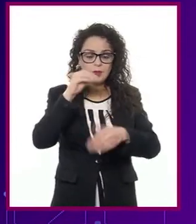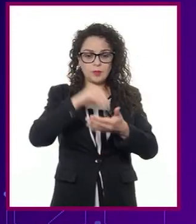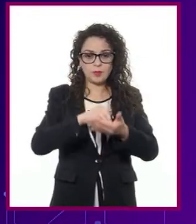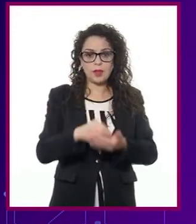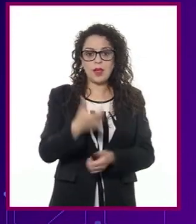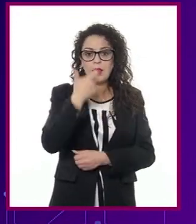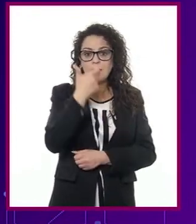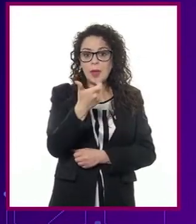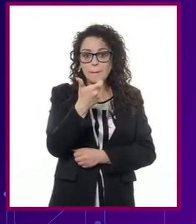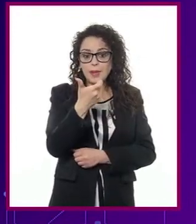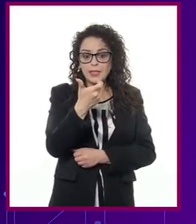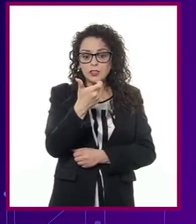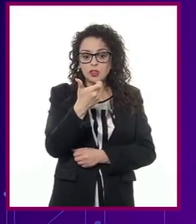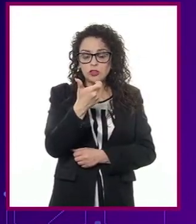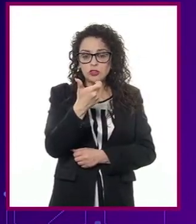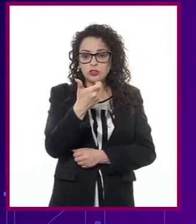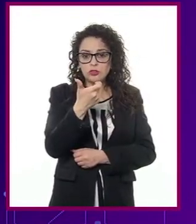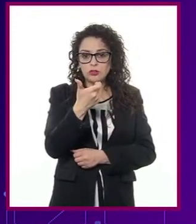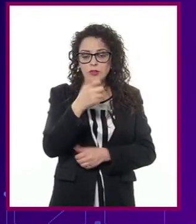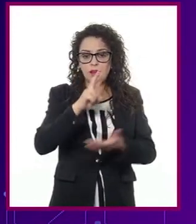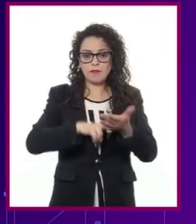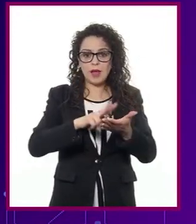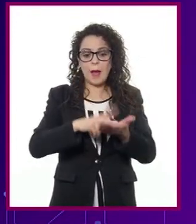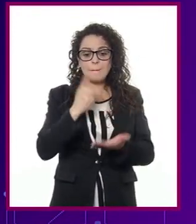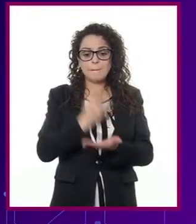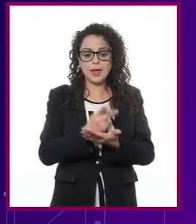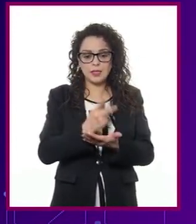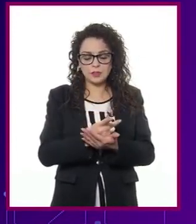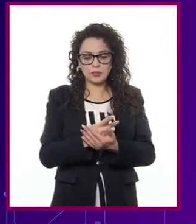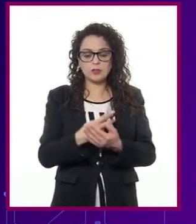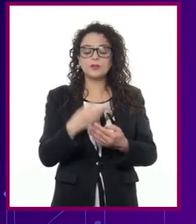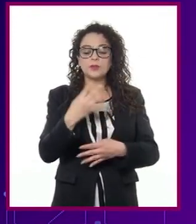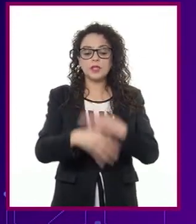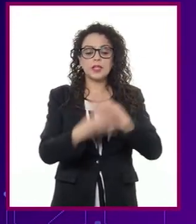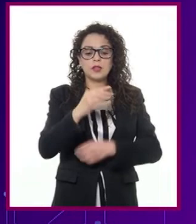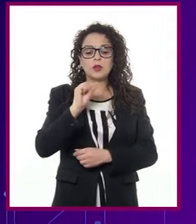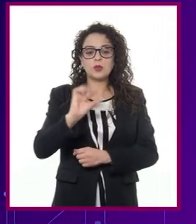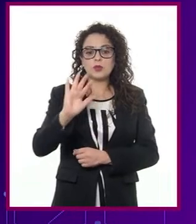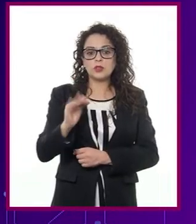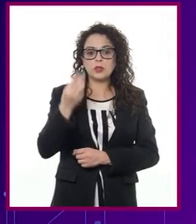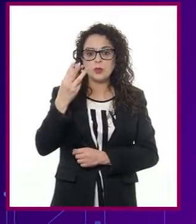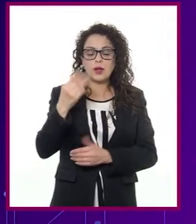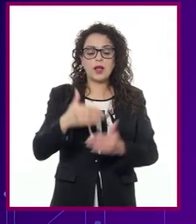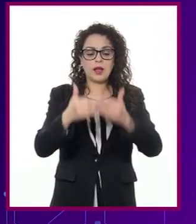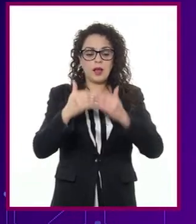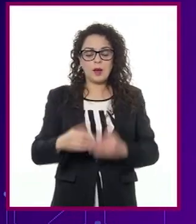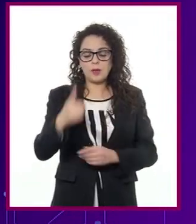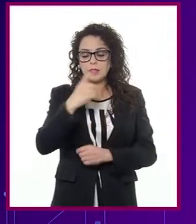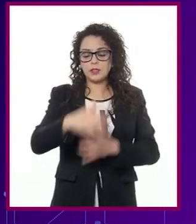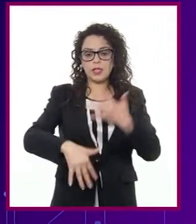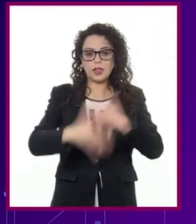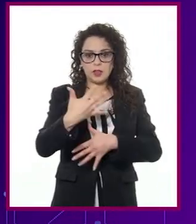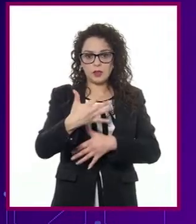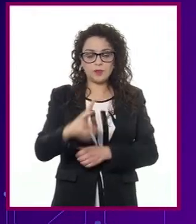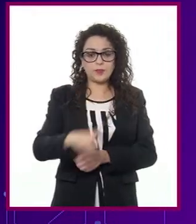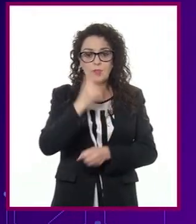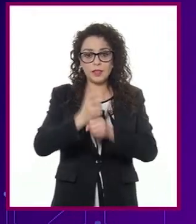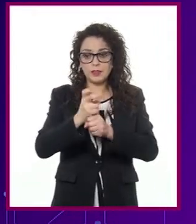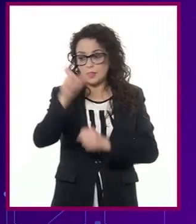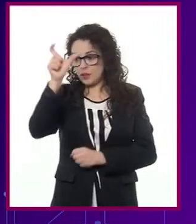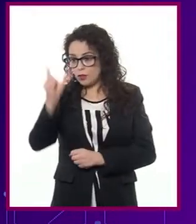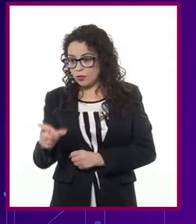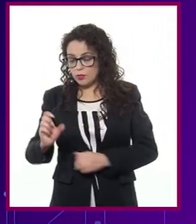pesos, 14.53 y 115, mientras que en la segunda columna ponemos el porcentaje